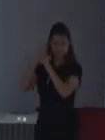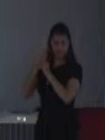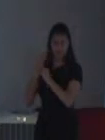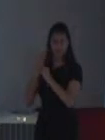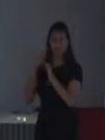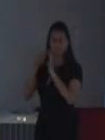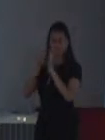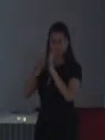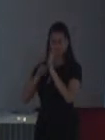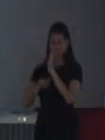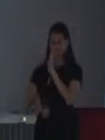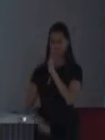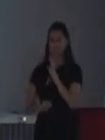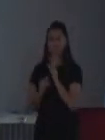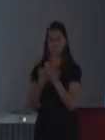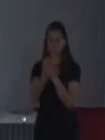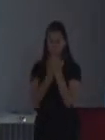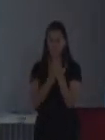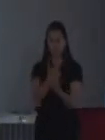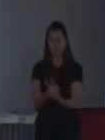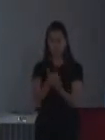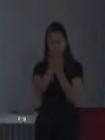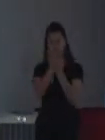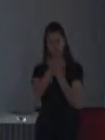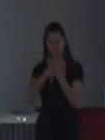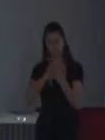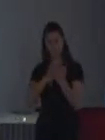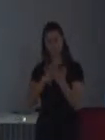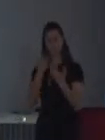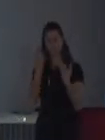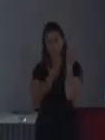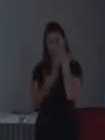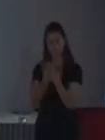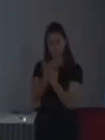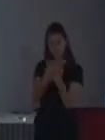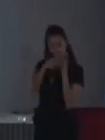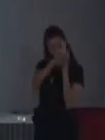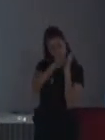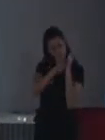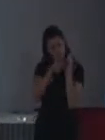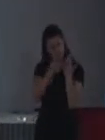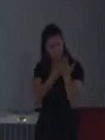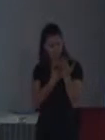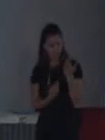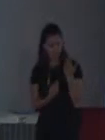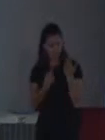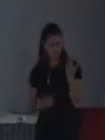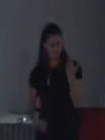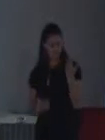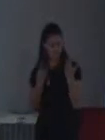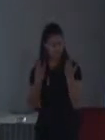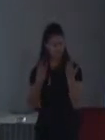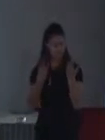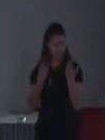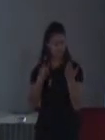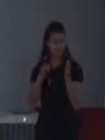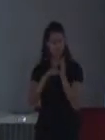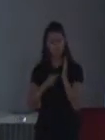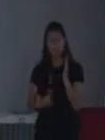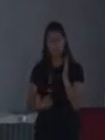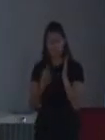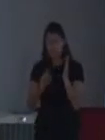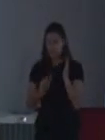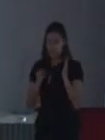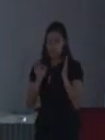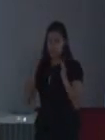que me dan el margen para mirar si dentro de la norma se encuentran algunos vacíos. Esos vacíos